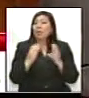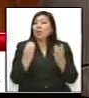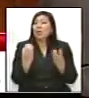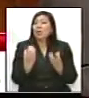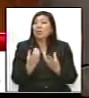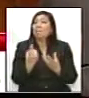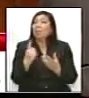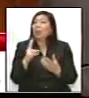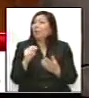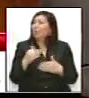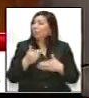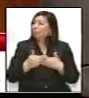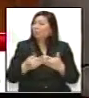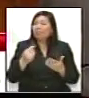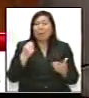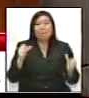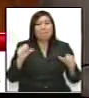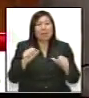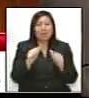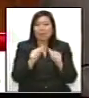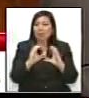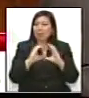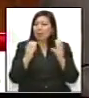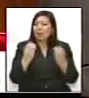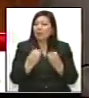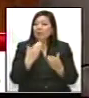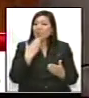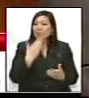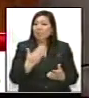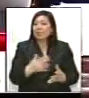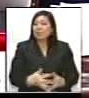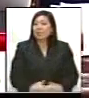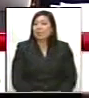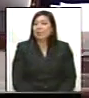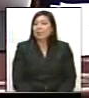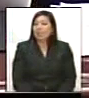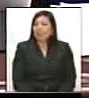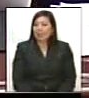para no seguir deteriorando nuestra imagen solo presidenta gracias